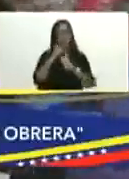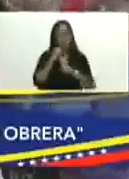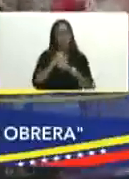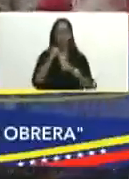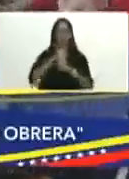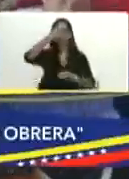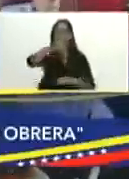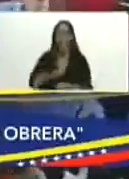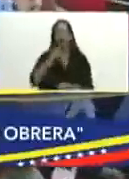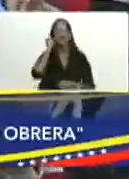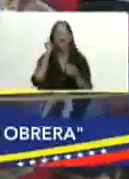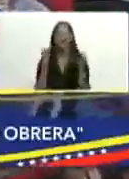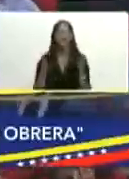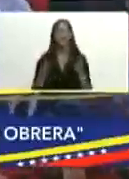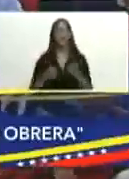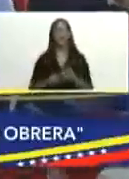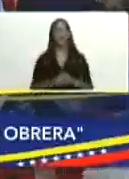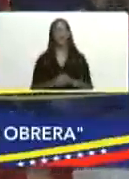y trabajadoras